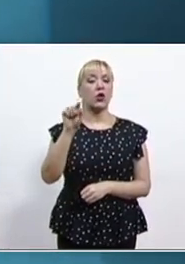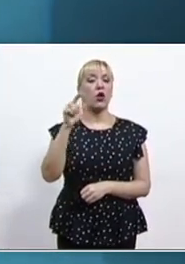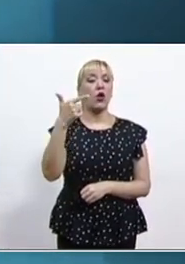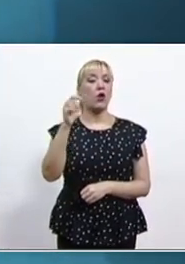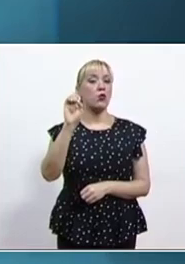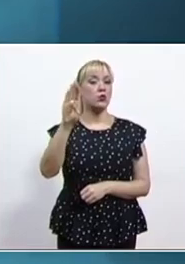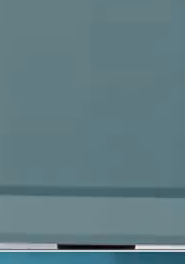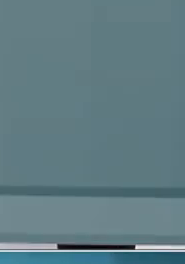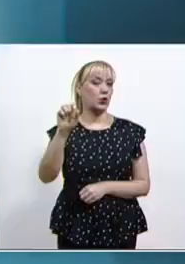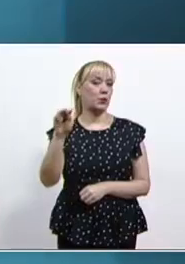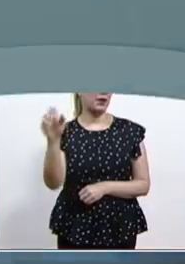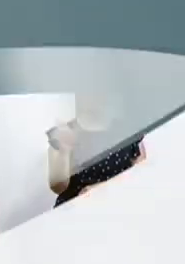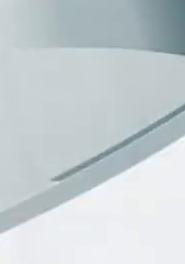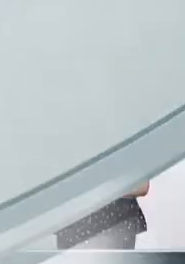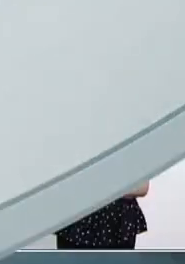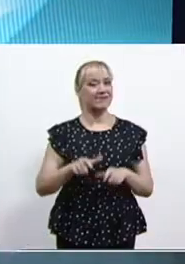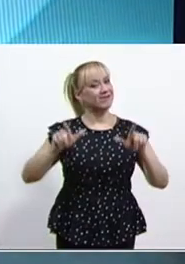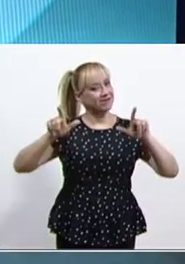escuelajudicial.cjf.gov.mx.